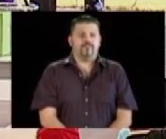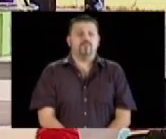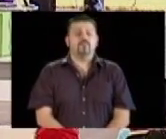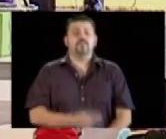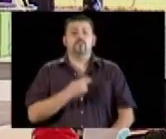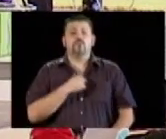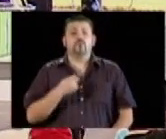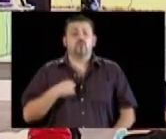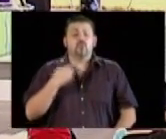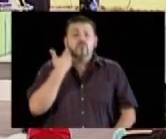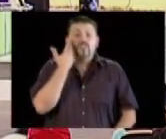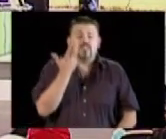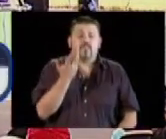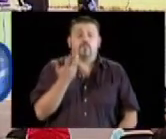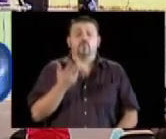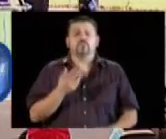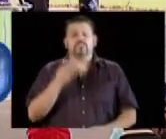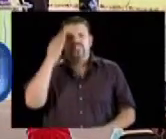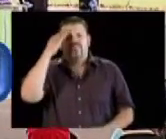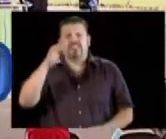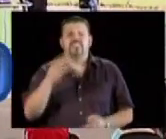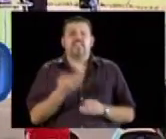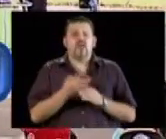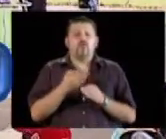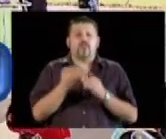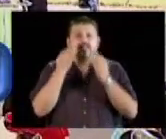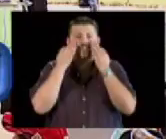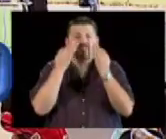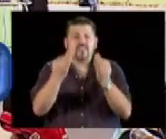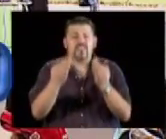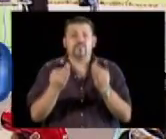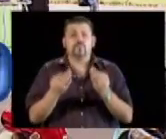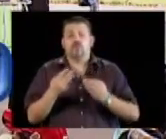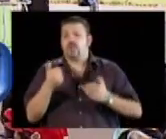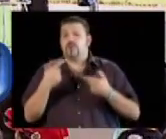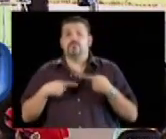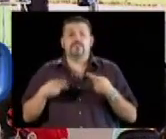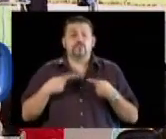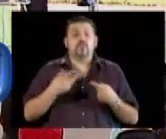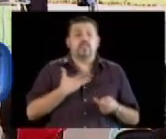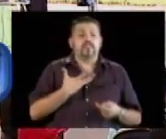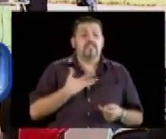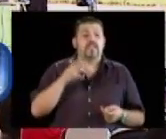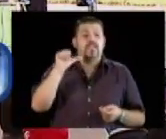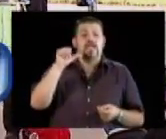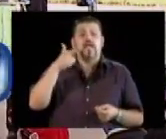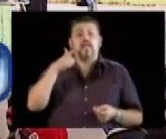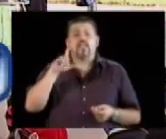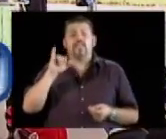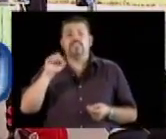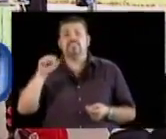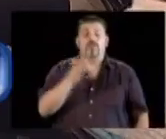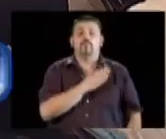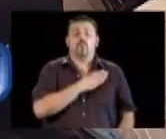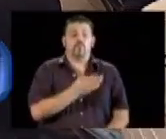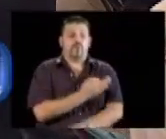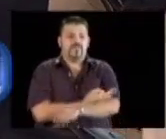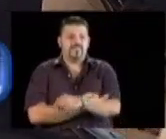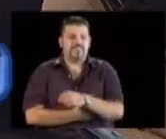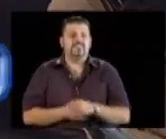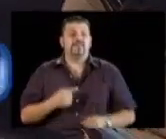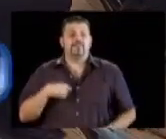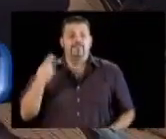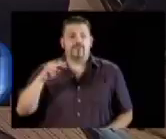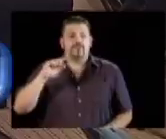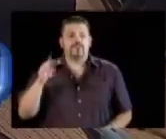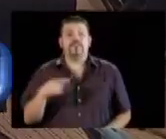Quisiéramos saber si tienen algunos testimonios sobre los productos de Angelísima y de Kenia Cosmética. Hola, muy buenas tardes. Mi nombre es Cristina